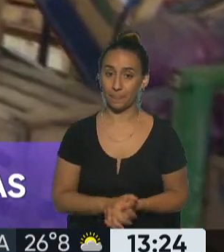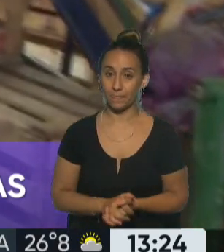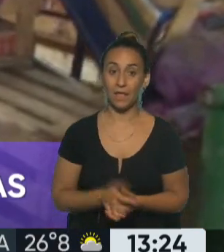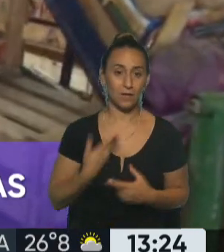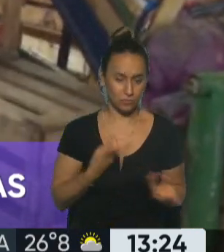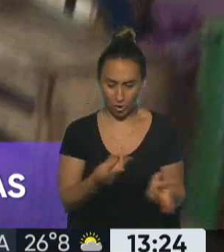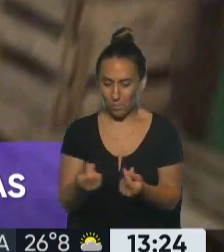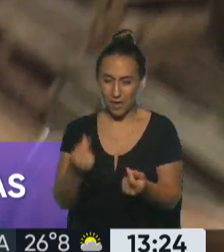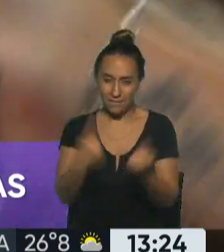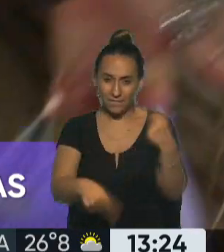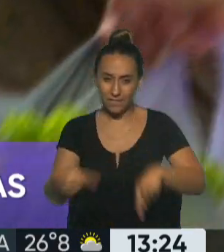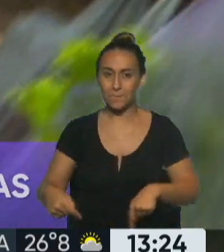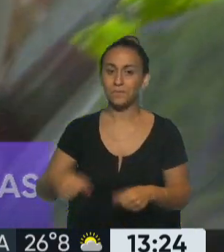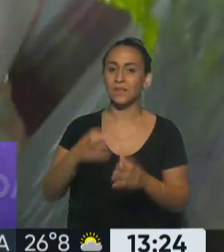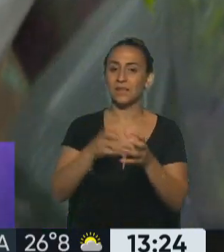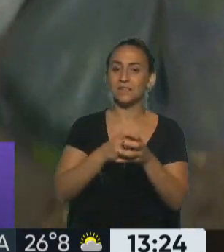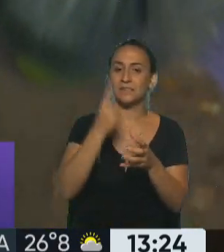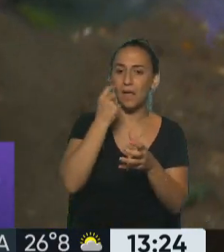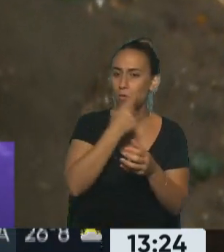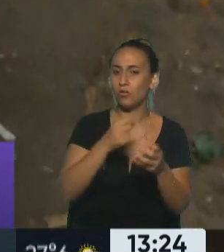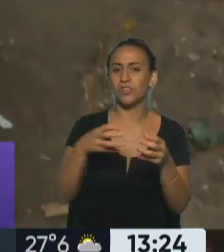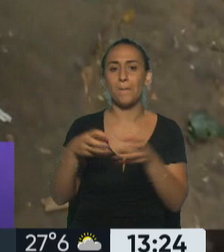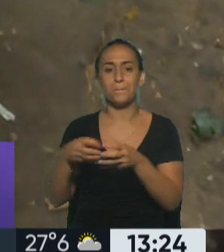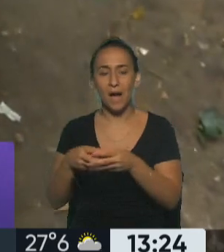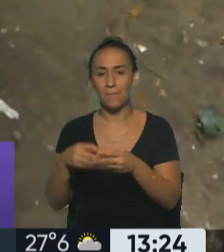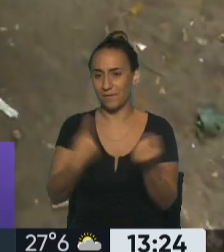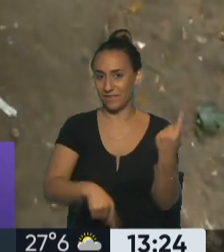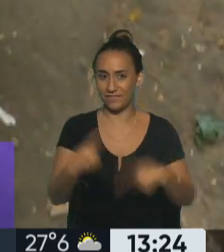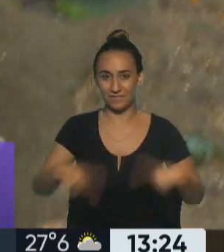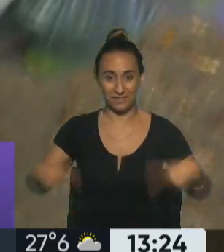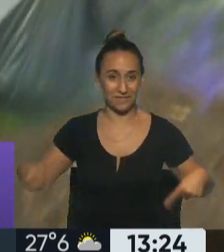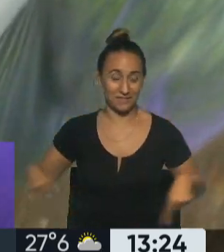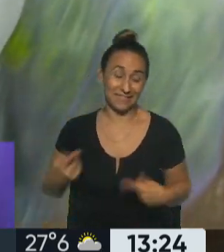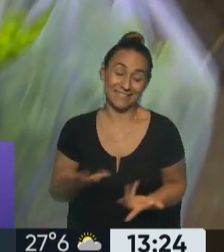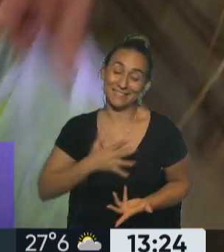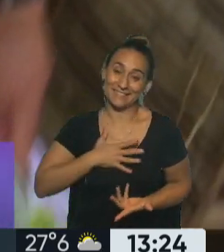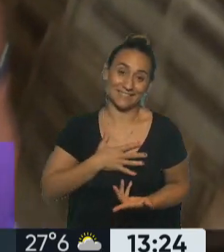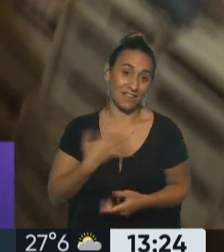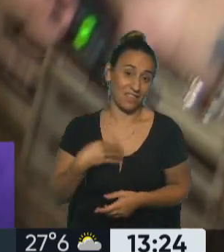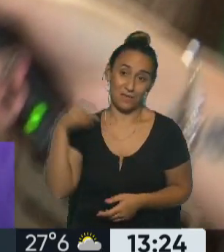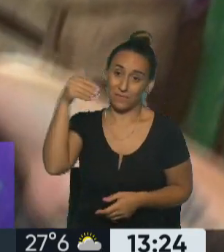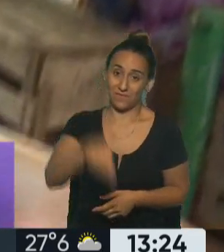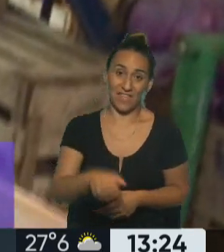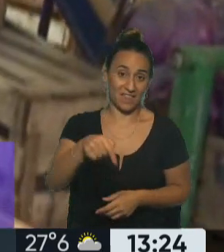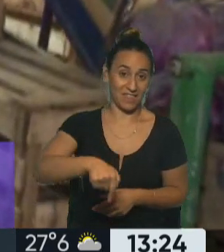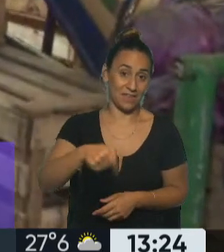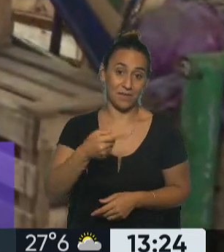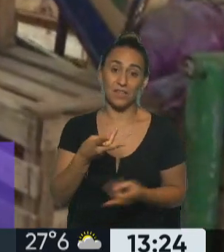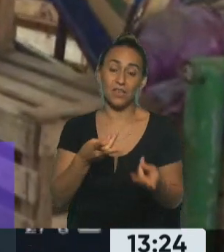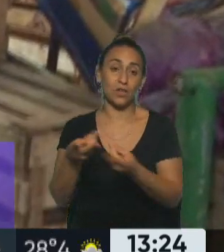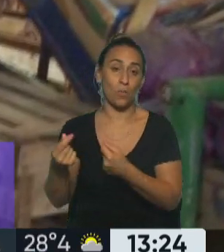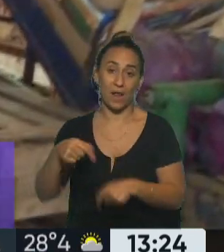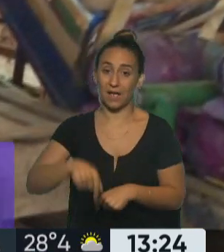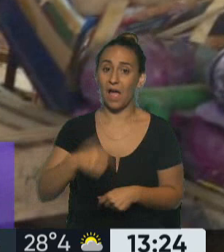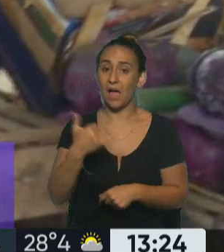todo cebolla papa variadito eh variado variado Lamentablemente hay que venir acá al mercado central que hay unos